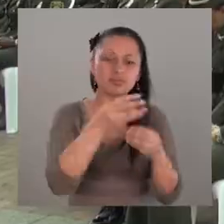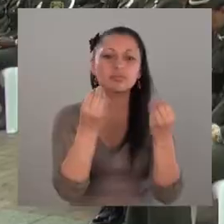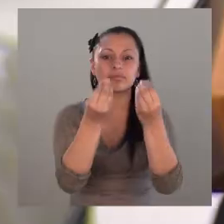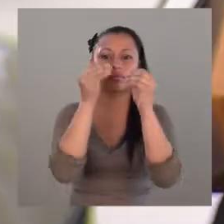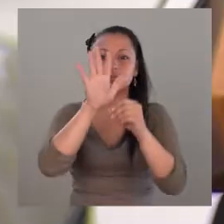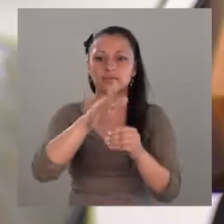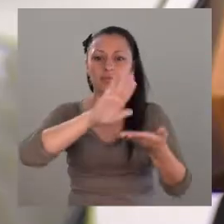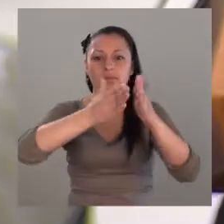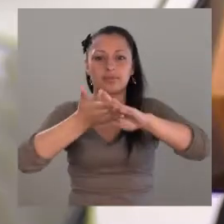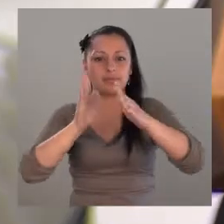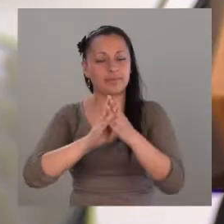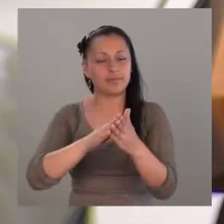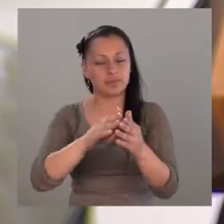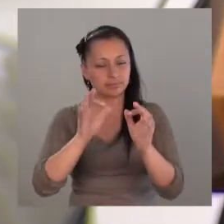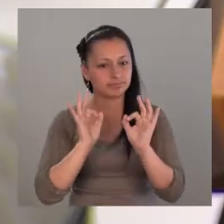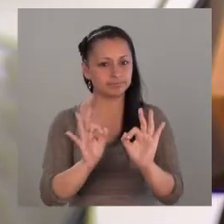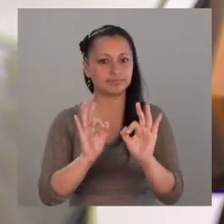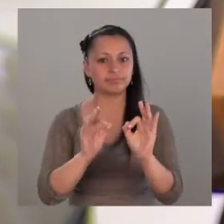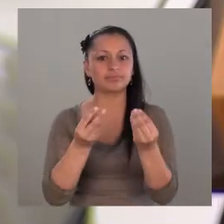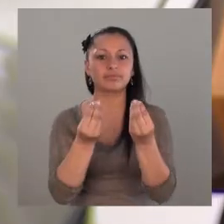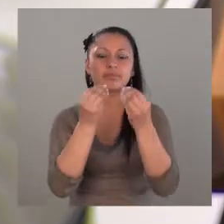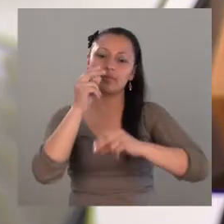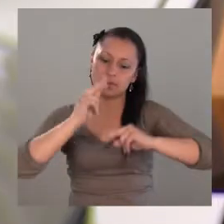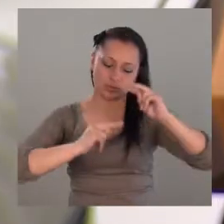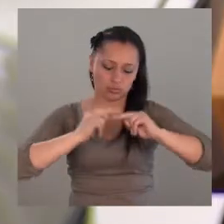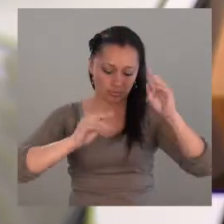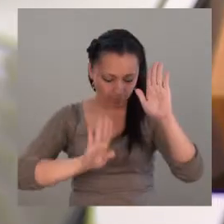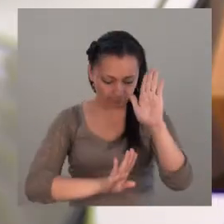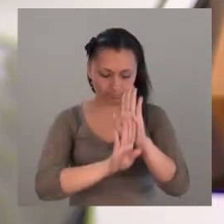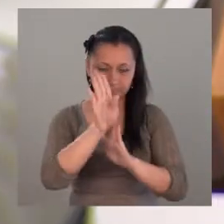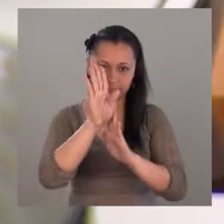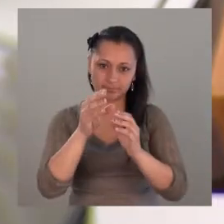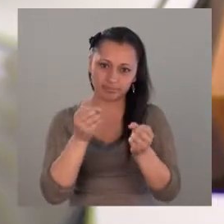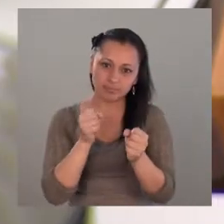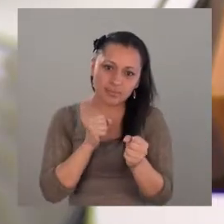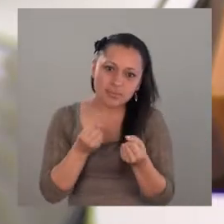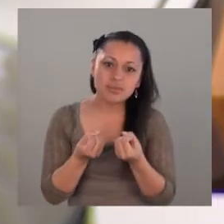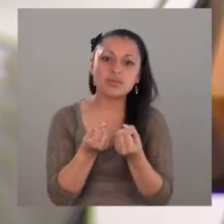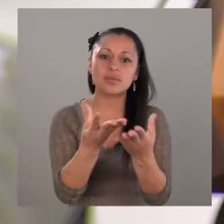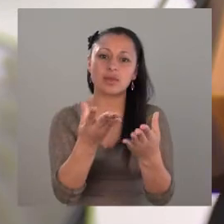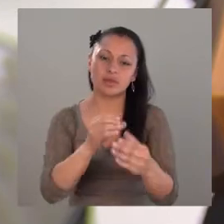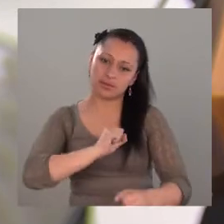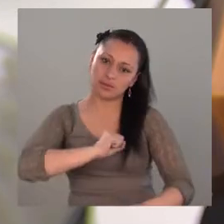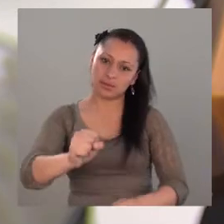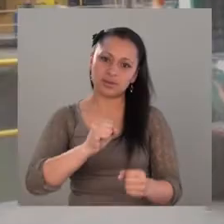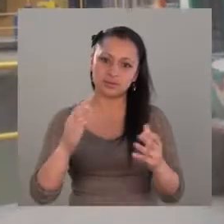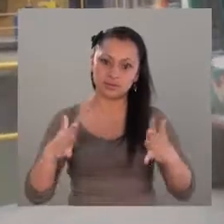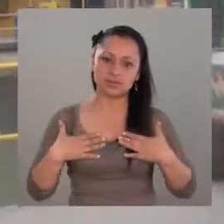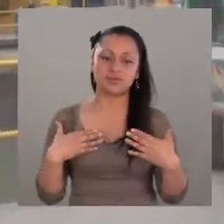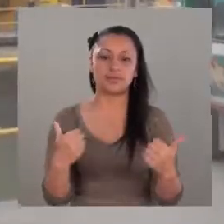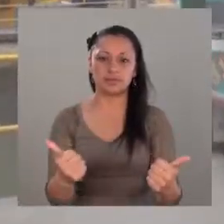paz que contribuya a consolidar el derecho a ser felices.